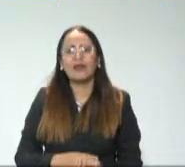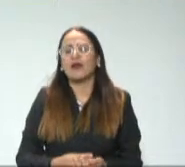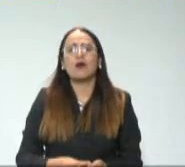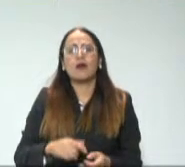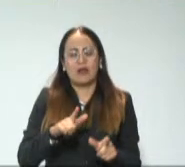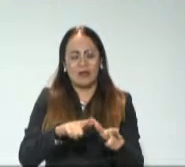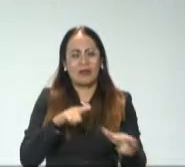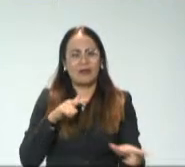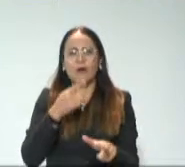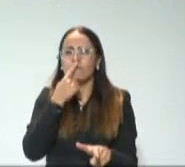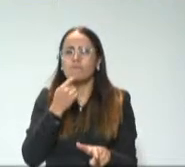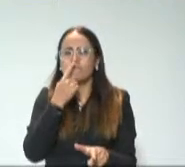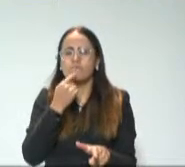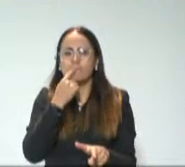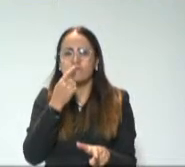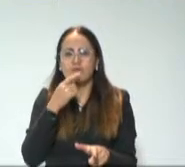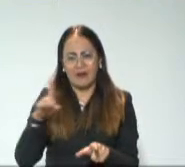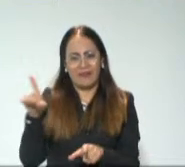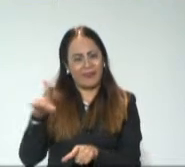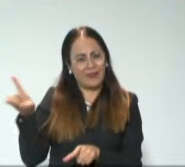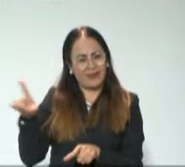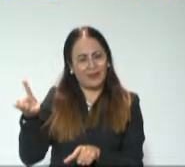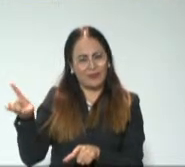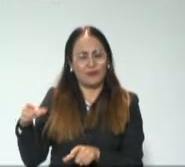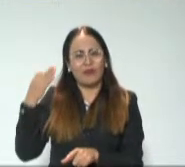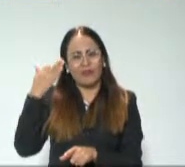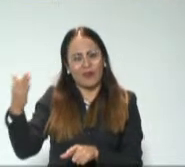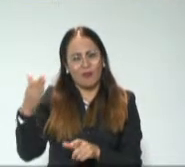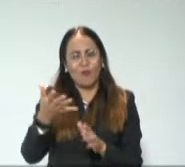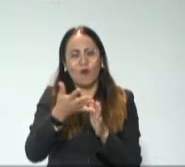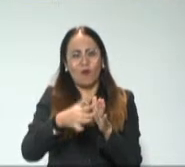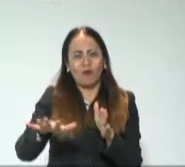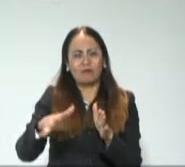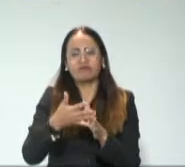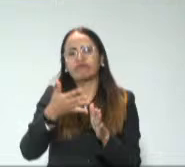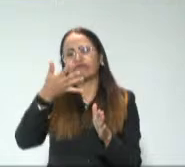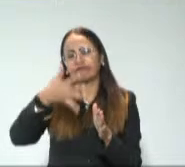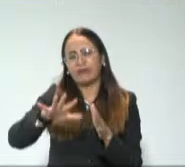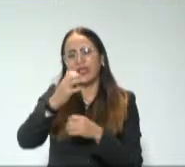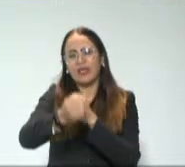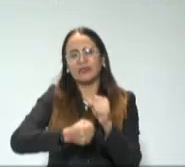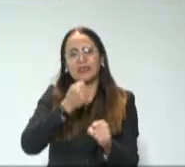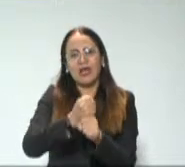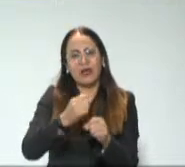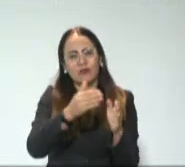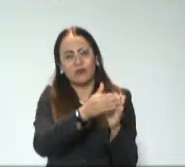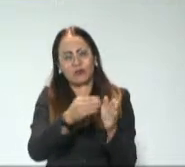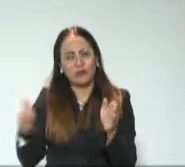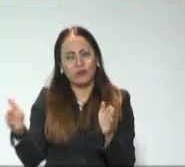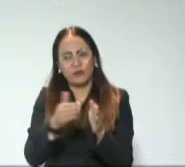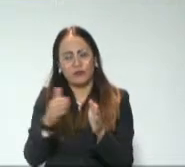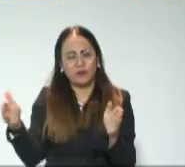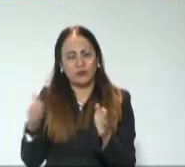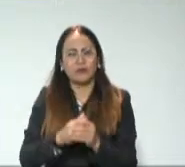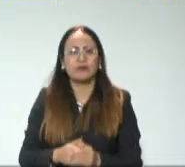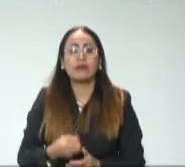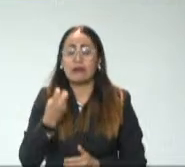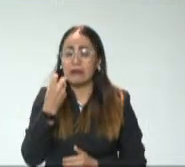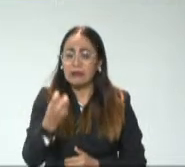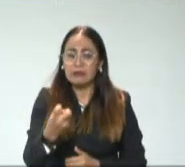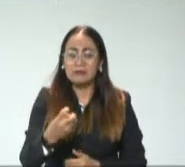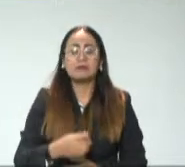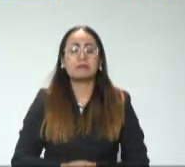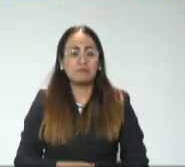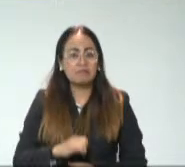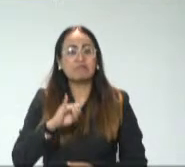derecho en donde en tan solo 10 años eh un poco menos de 10 años logran justamente esta presencia